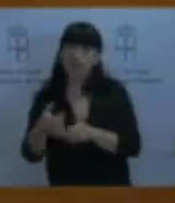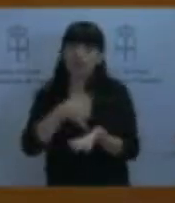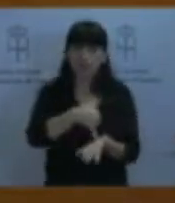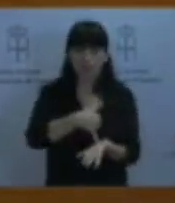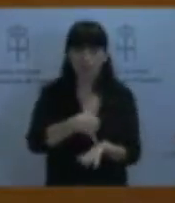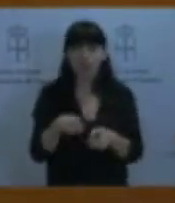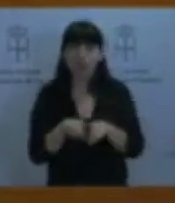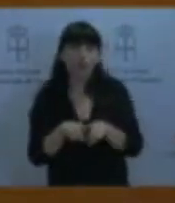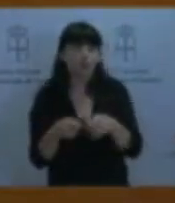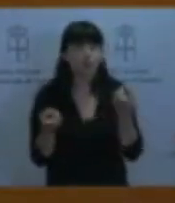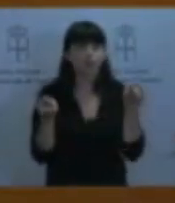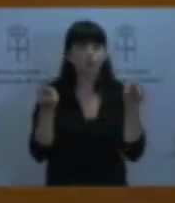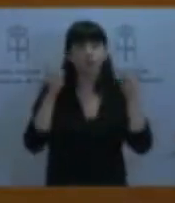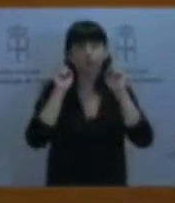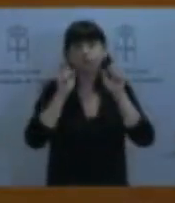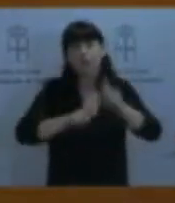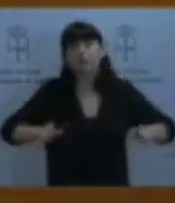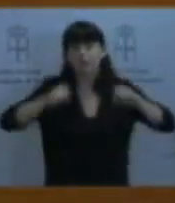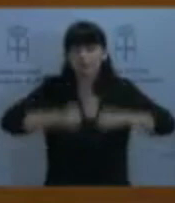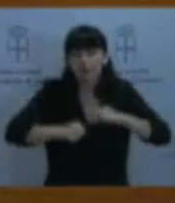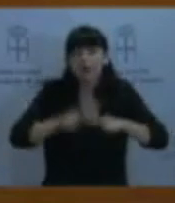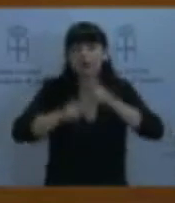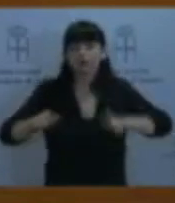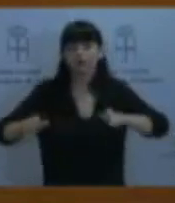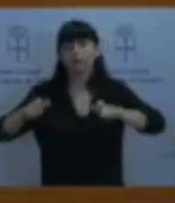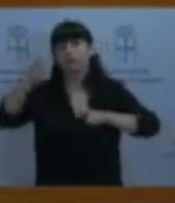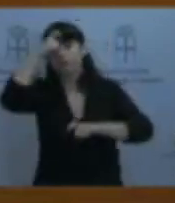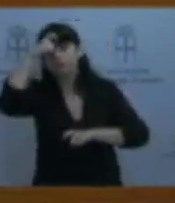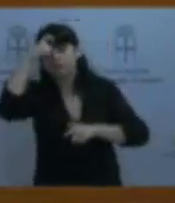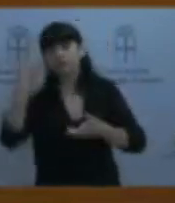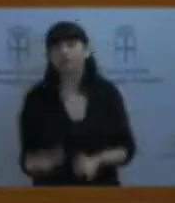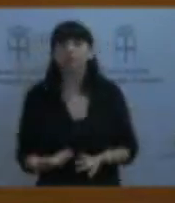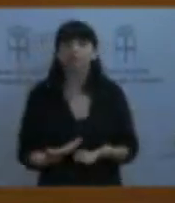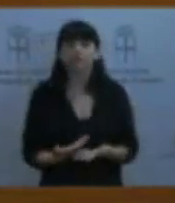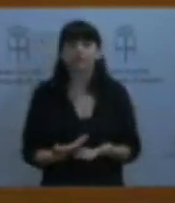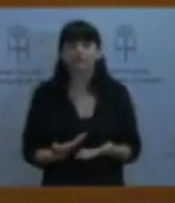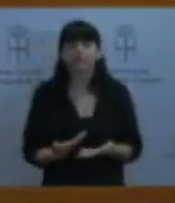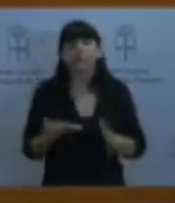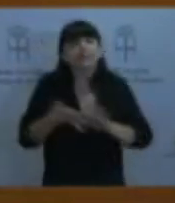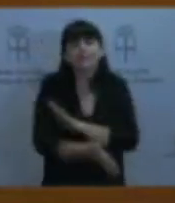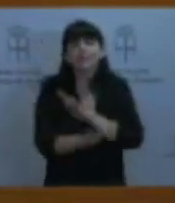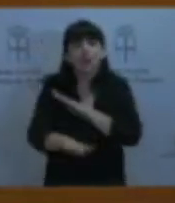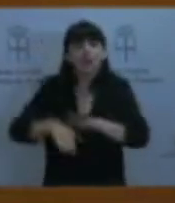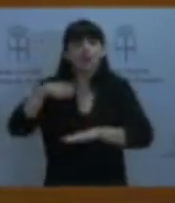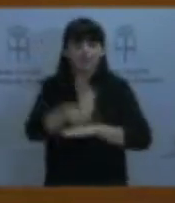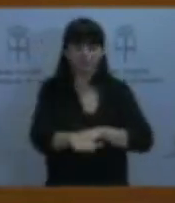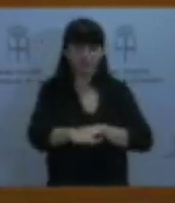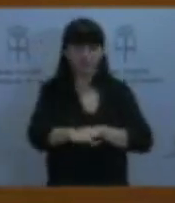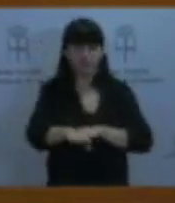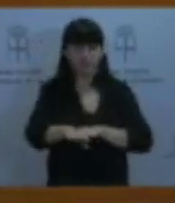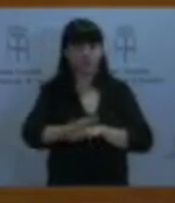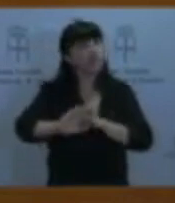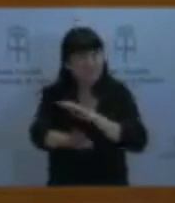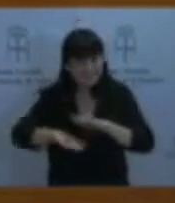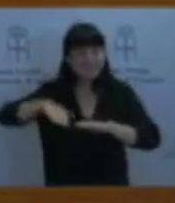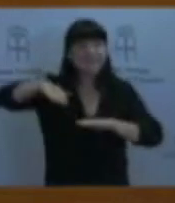los escolares, las personas mayores y enfermas. Bueno, al final es un primer paso. El siguiente sería la creación de la